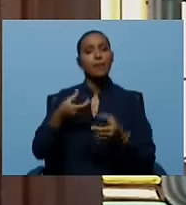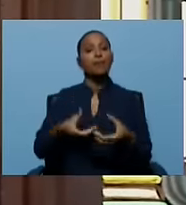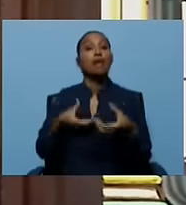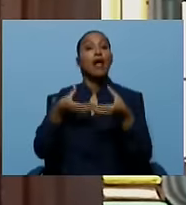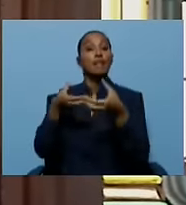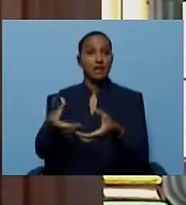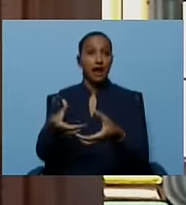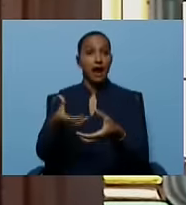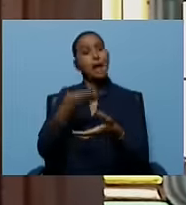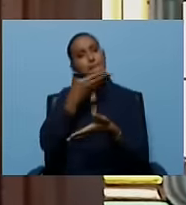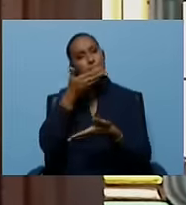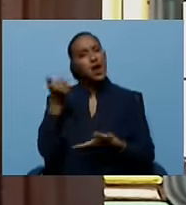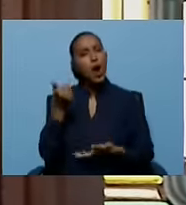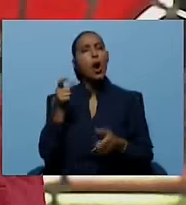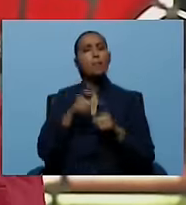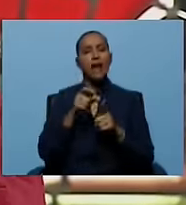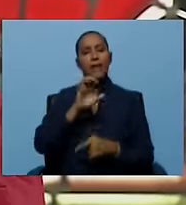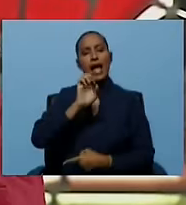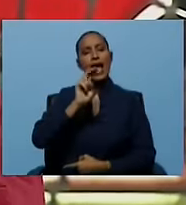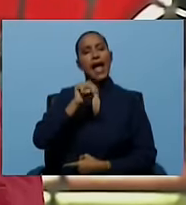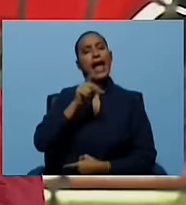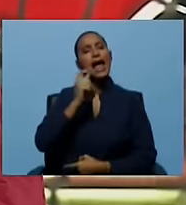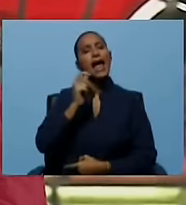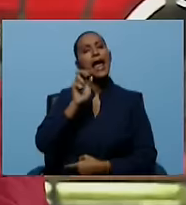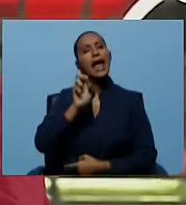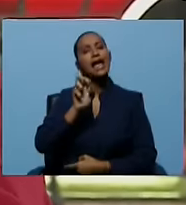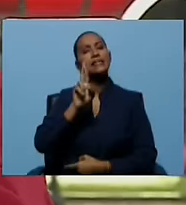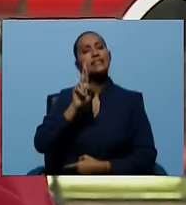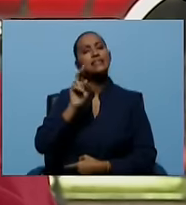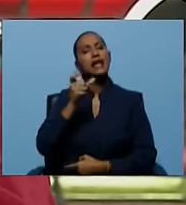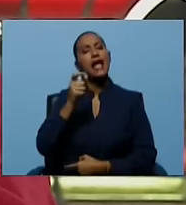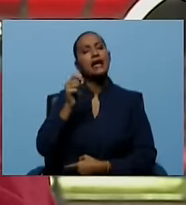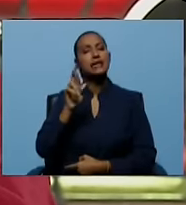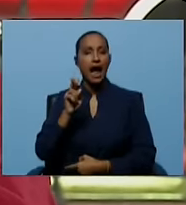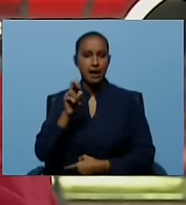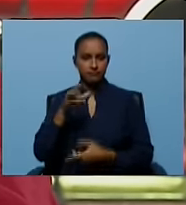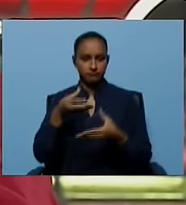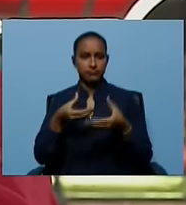Es más noble, ¿verdad? Entregar. En la mano.